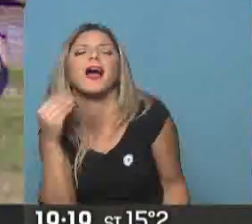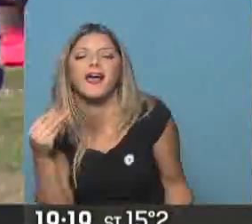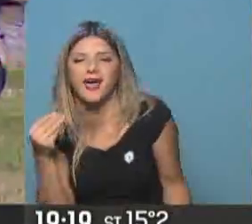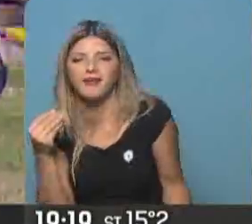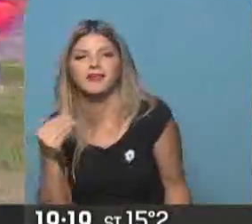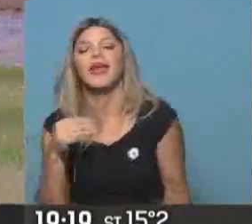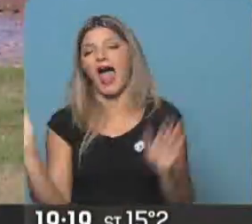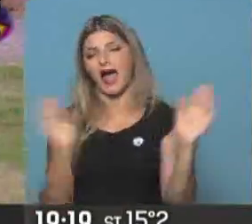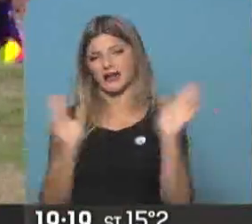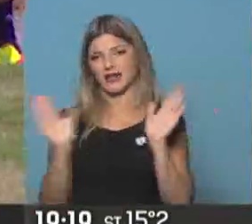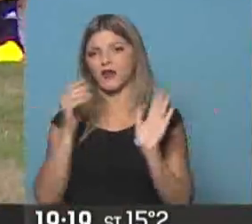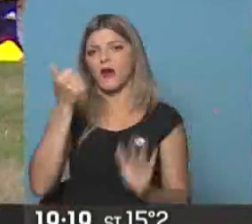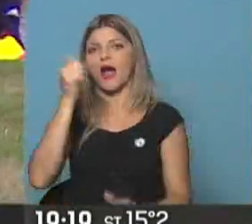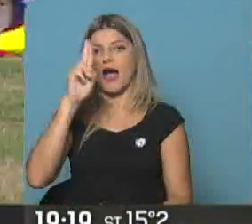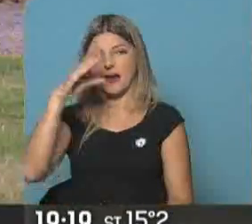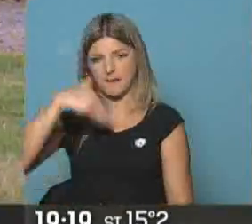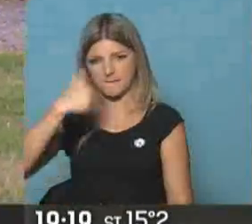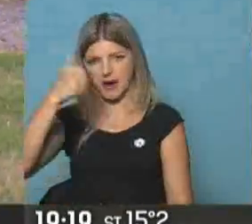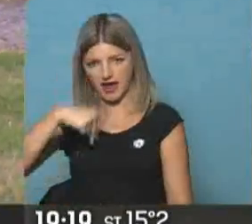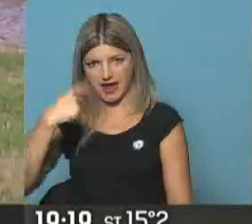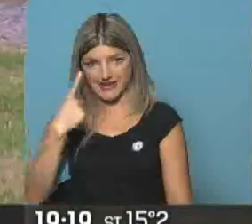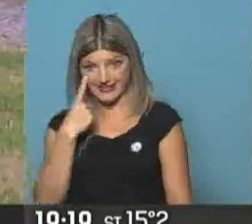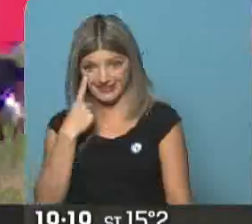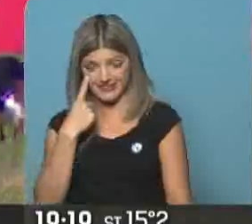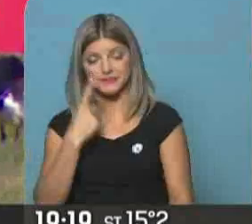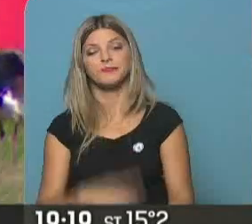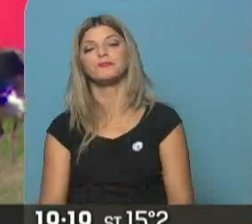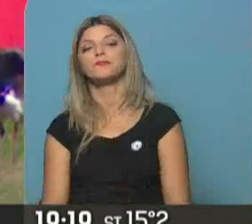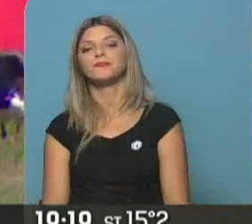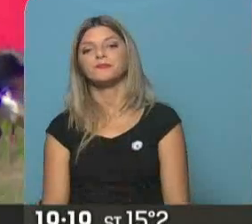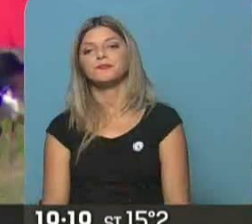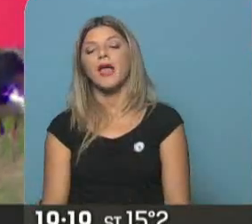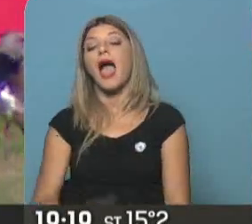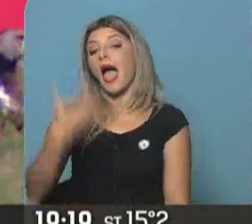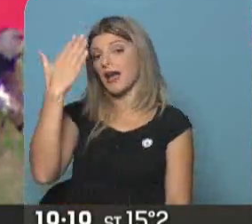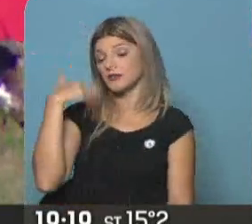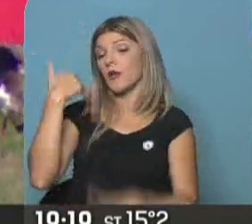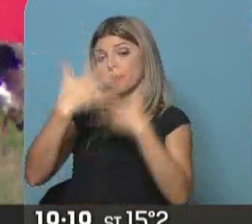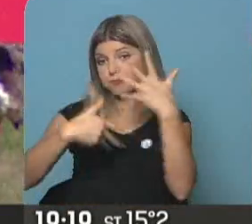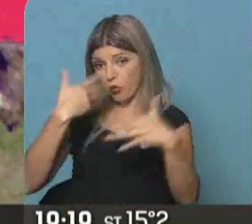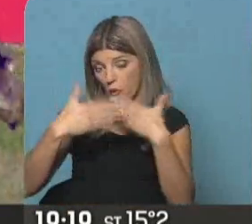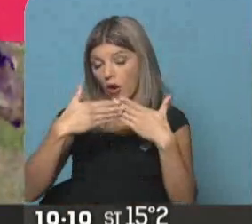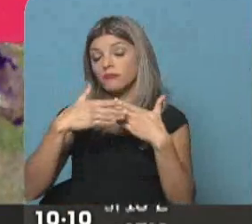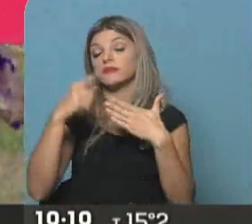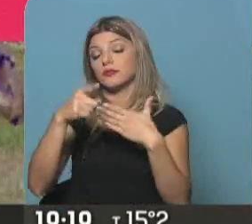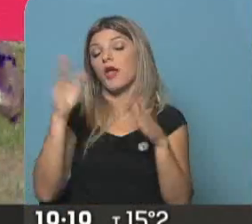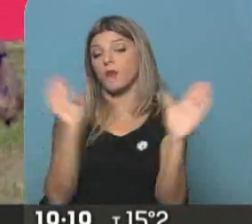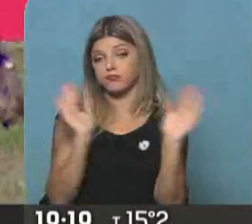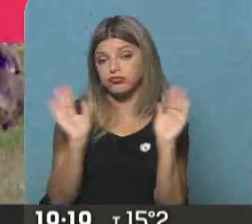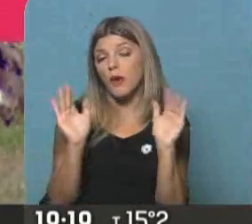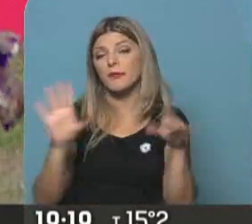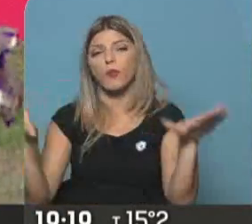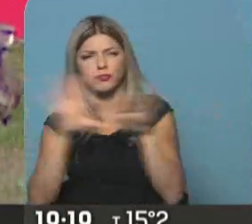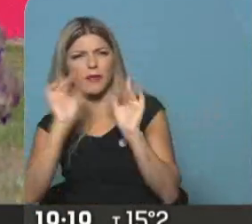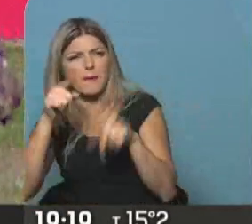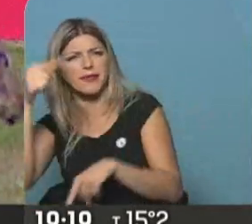Franco Armani. Finalmente, y después de jugar ayer, no sin polémica en el medio, con River frente a Flamengo y volver a